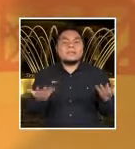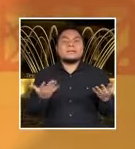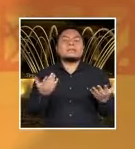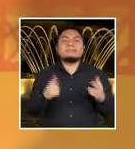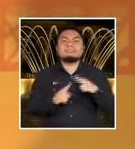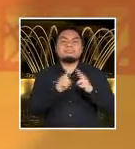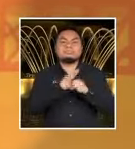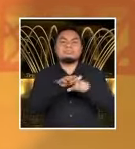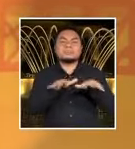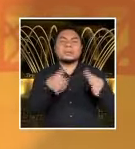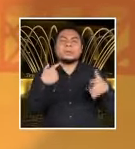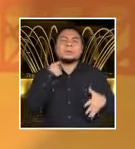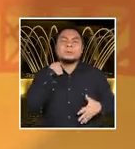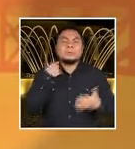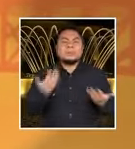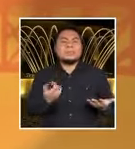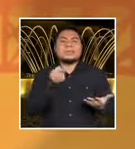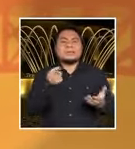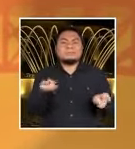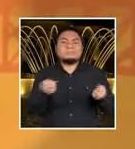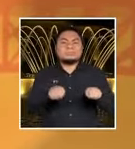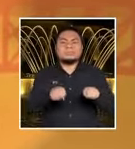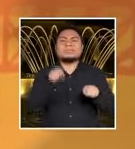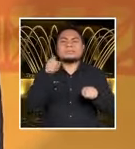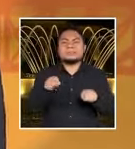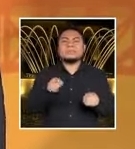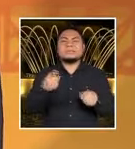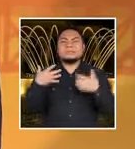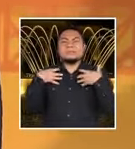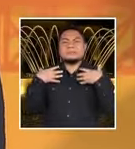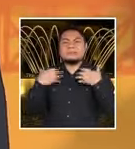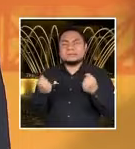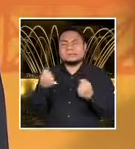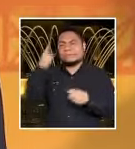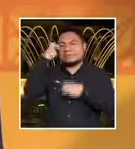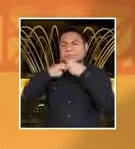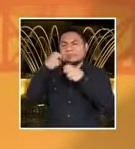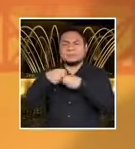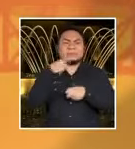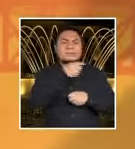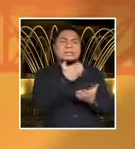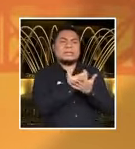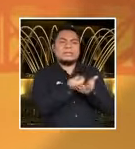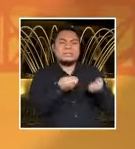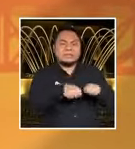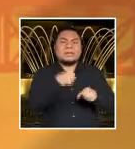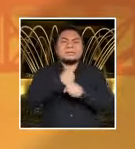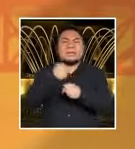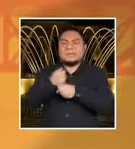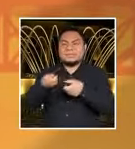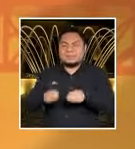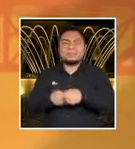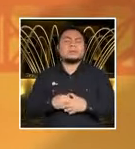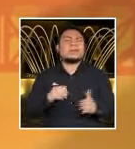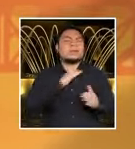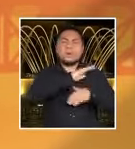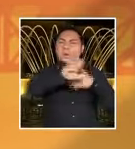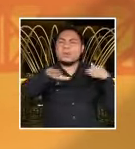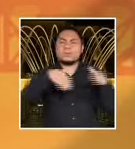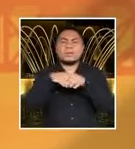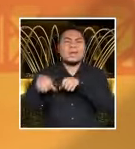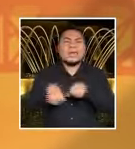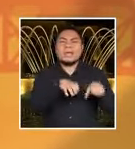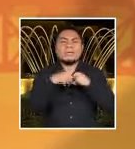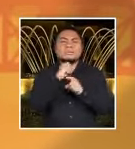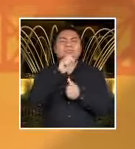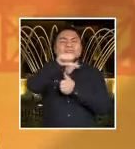Consecuencias en el campo de la salud, de la economía, del trabajo y de toda actividad